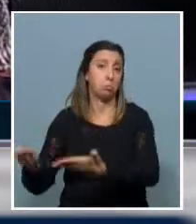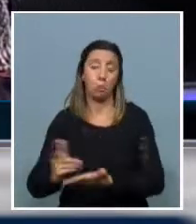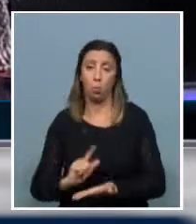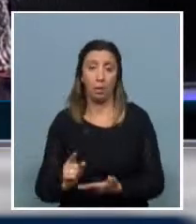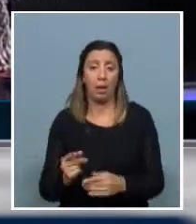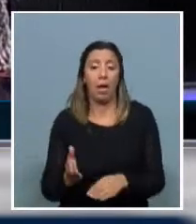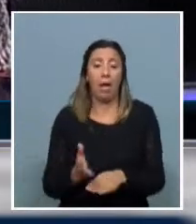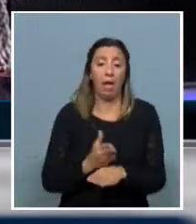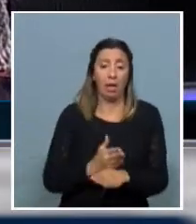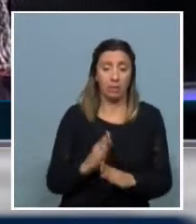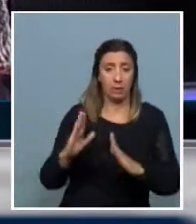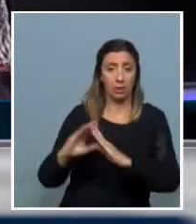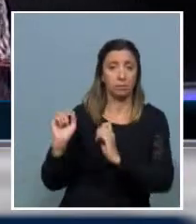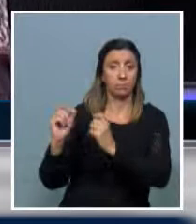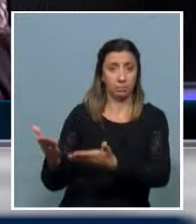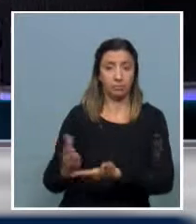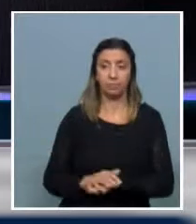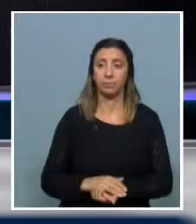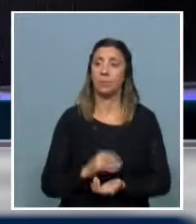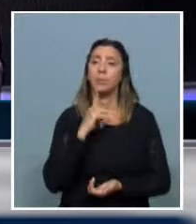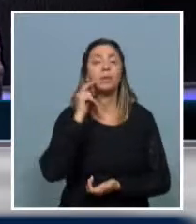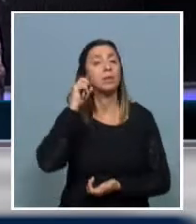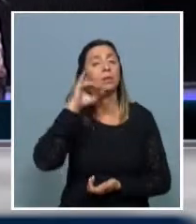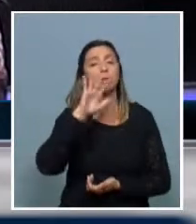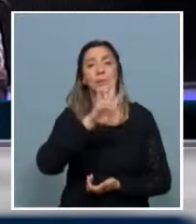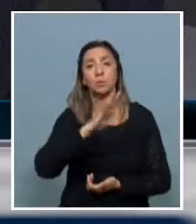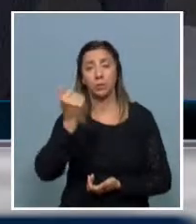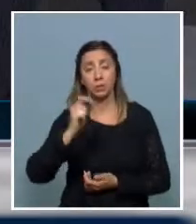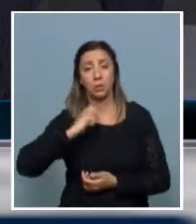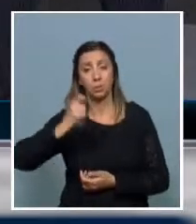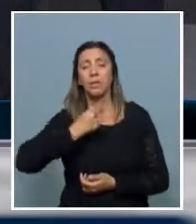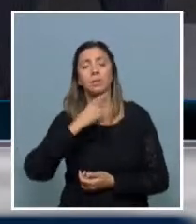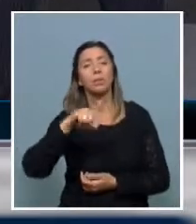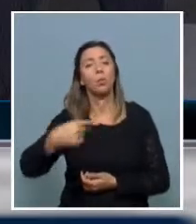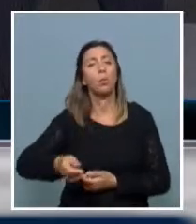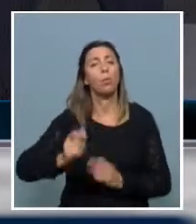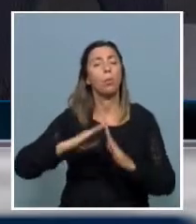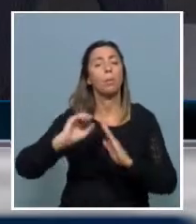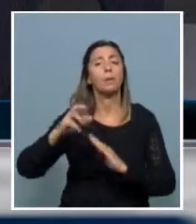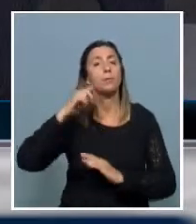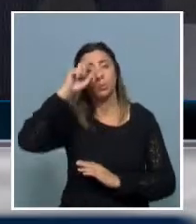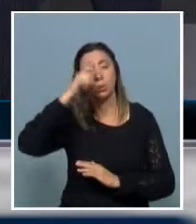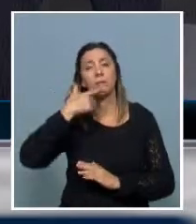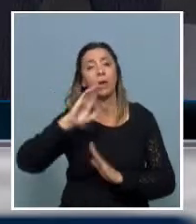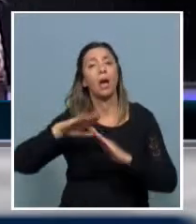de preadjudicaciones. Bueno, Marta Gómez ha pagado 56 cuotas. Quiere saber cuándo adjudican el plan